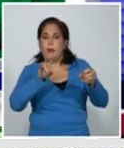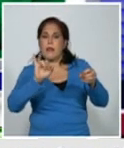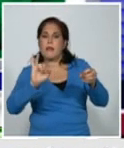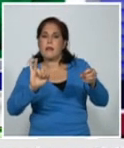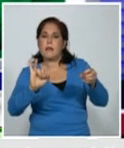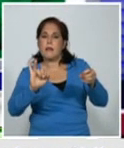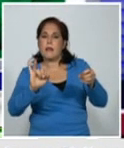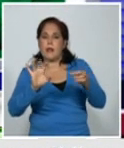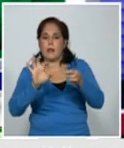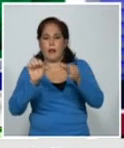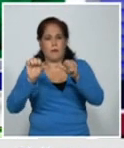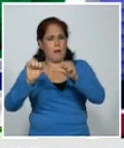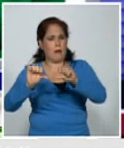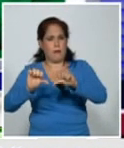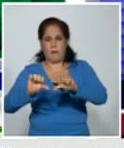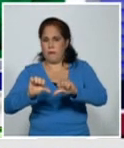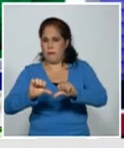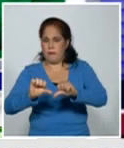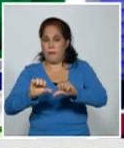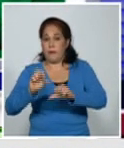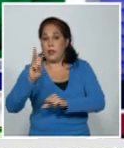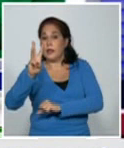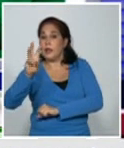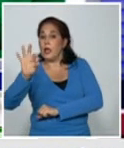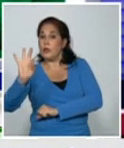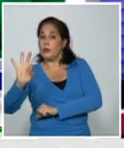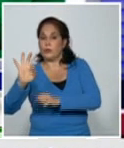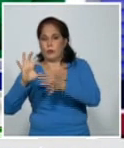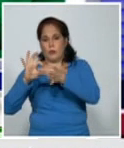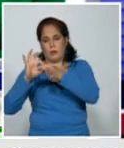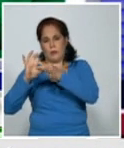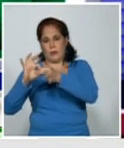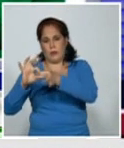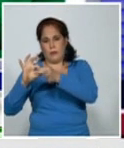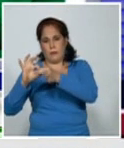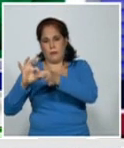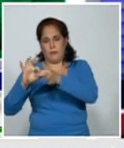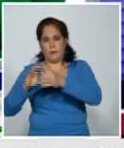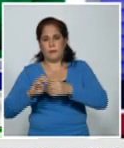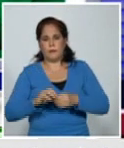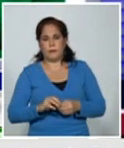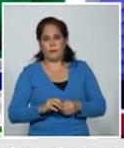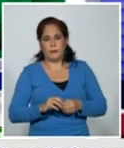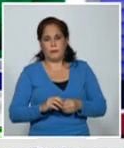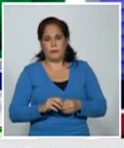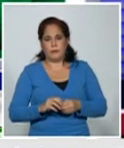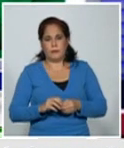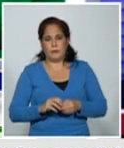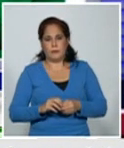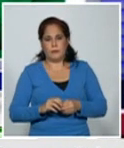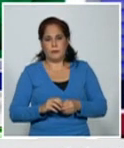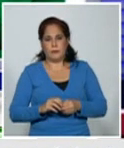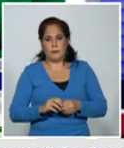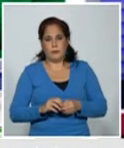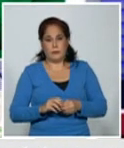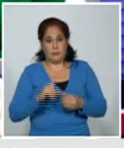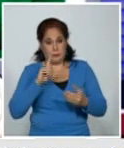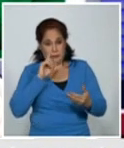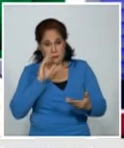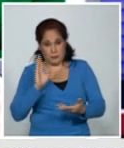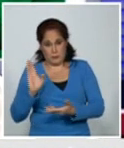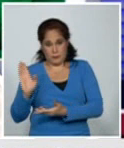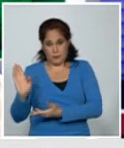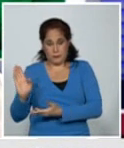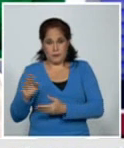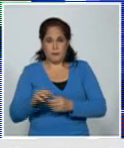en estado crítico y 38 en estado grave. En resumen, y ahí tienen el gráfico